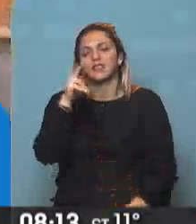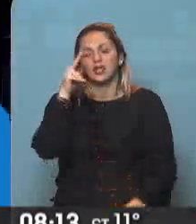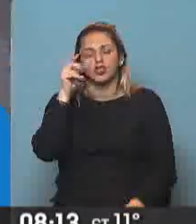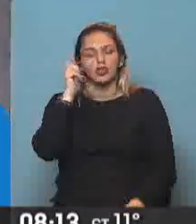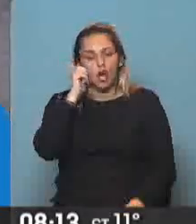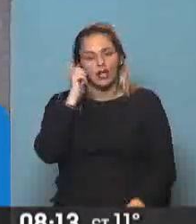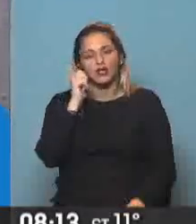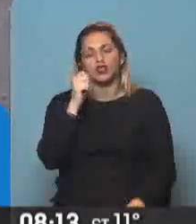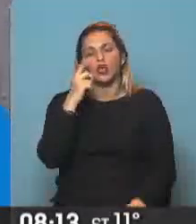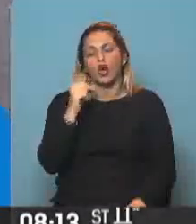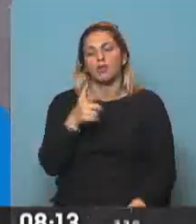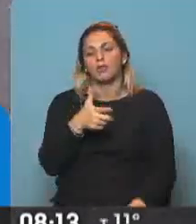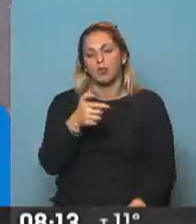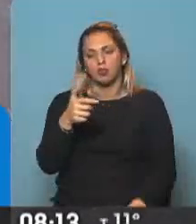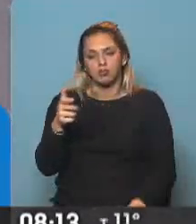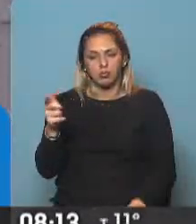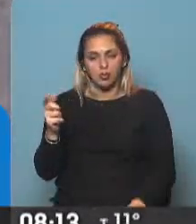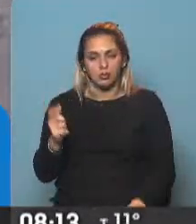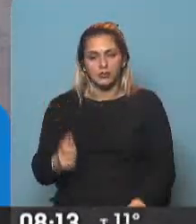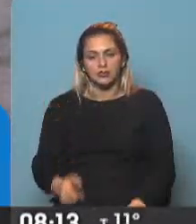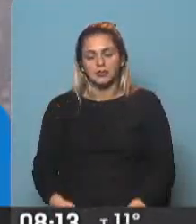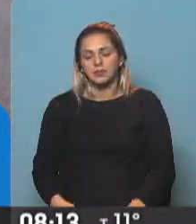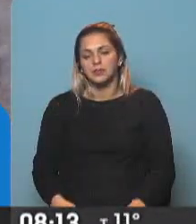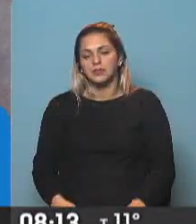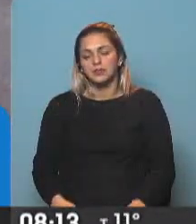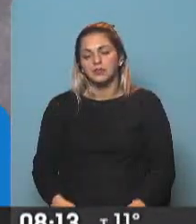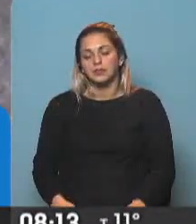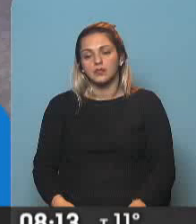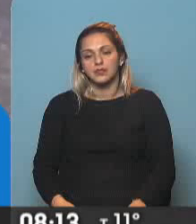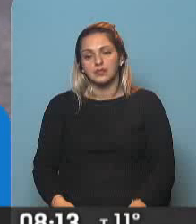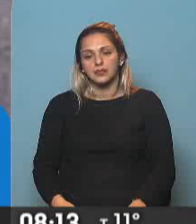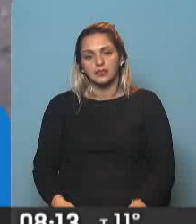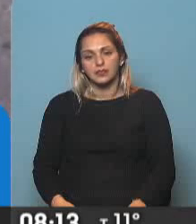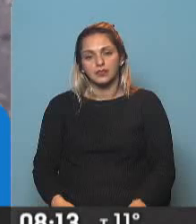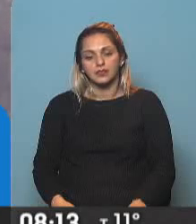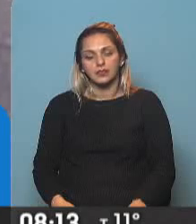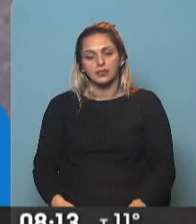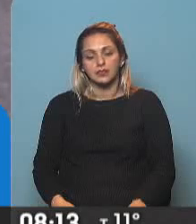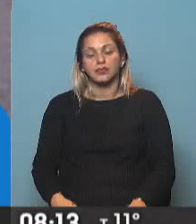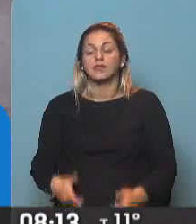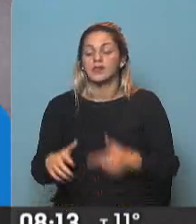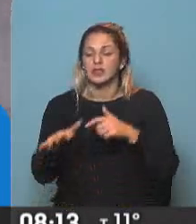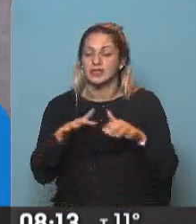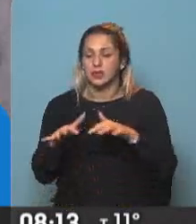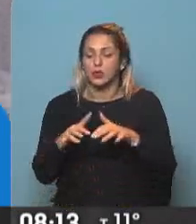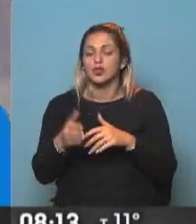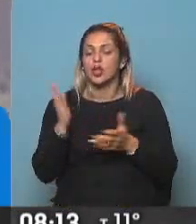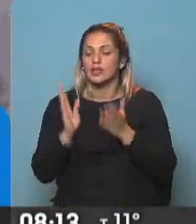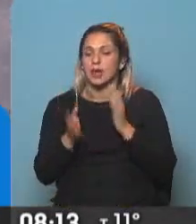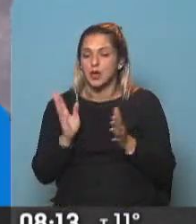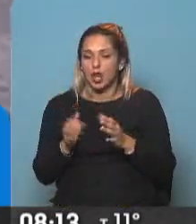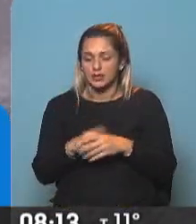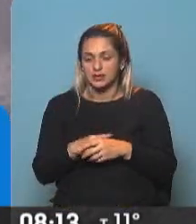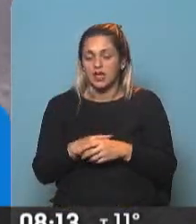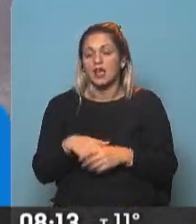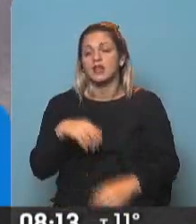hombre que tiró, que abrió fuego y, lógicamente, la situación de violencia que se vivió. El